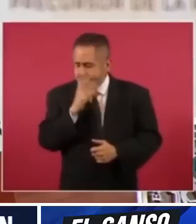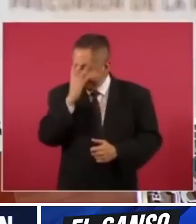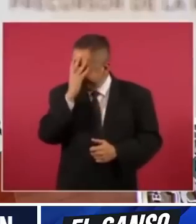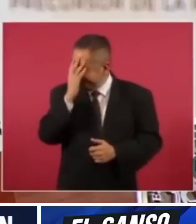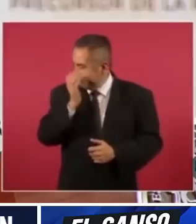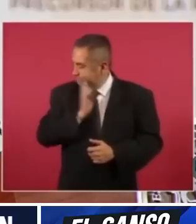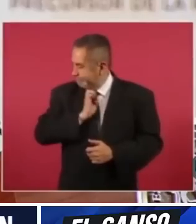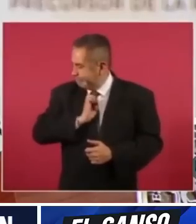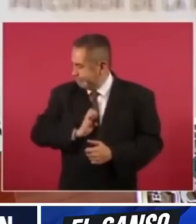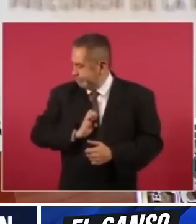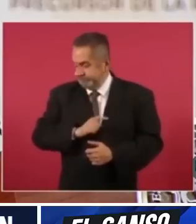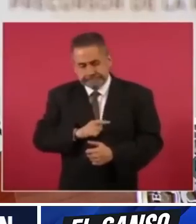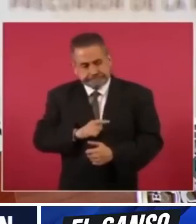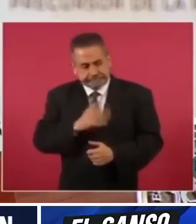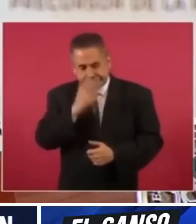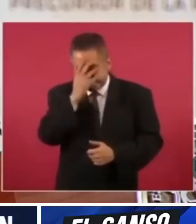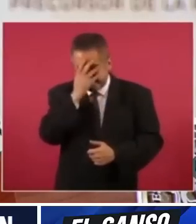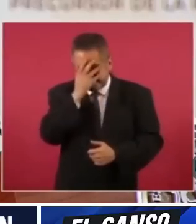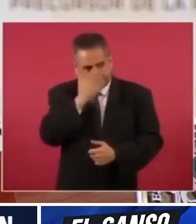pena ajena,